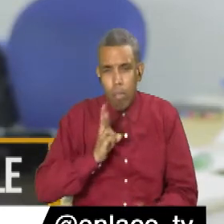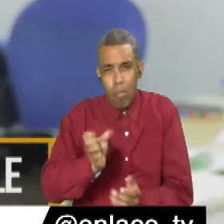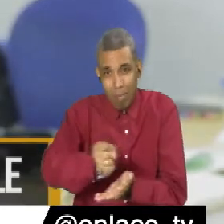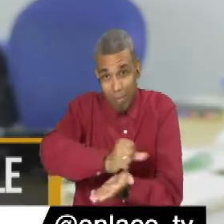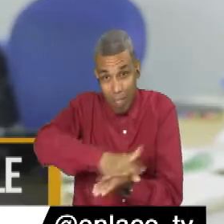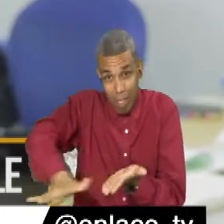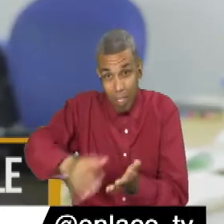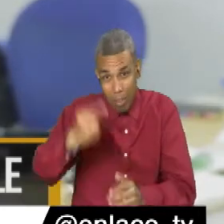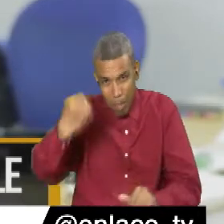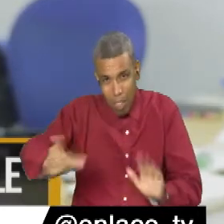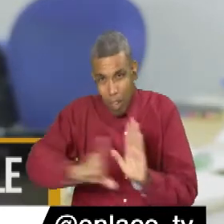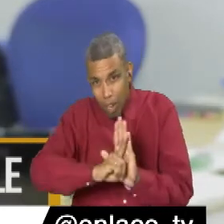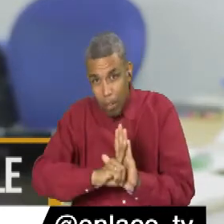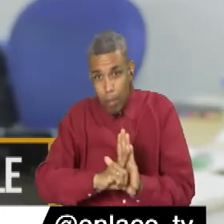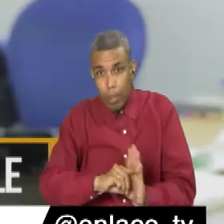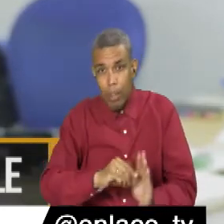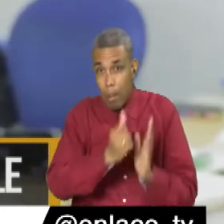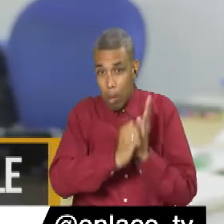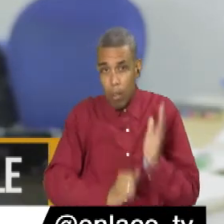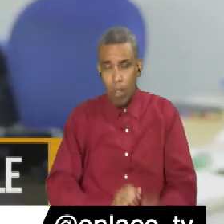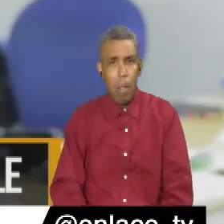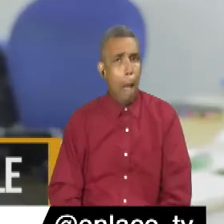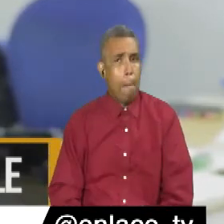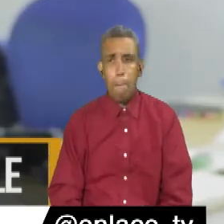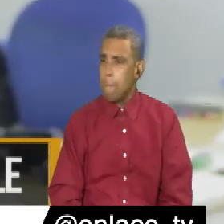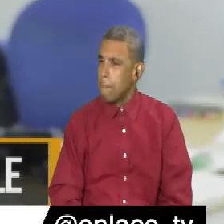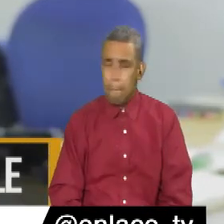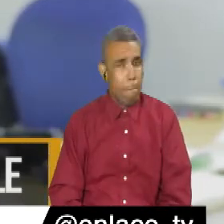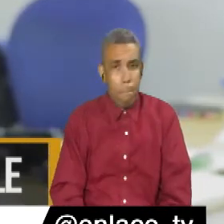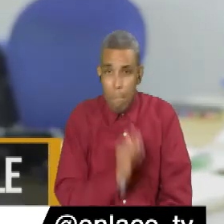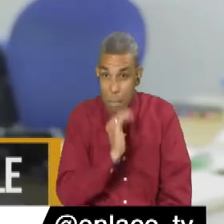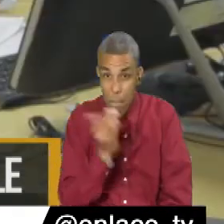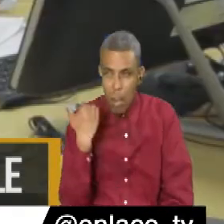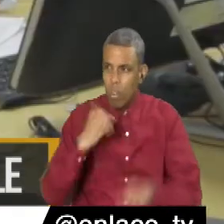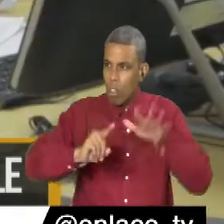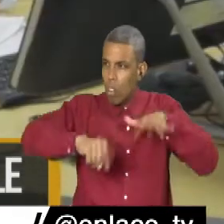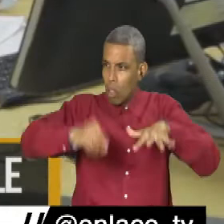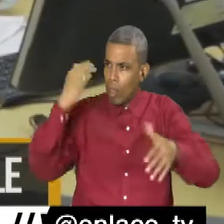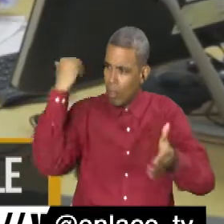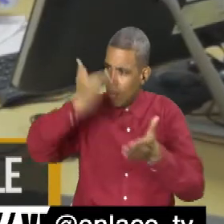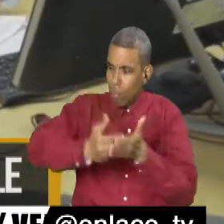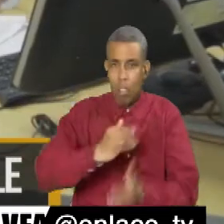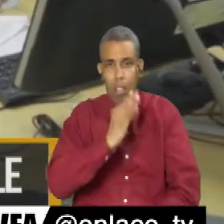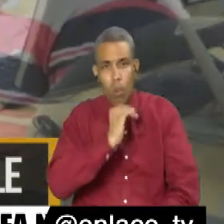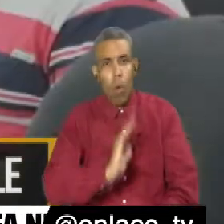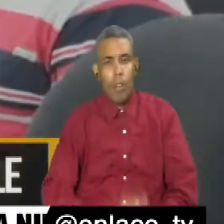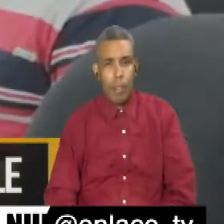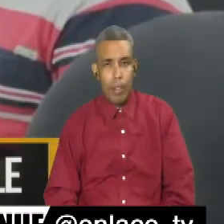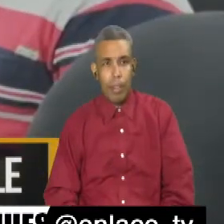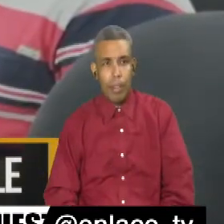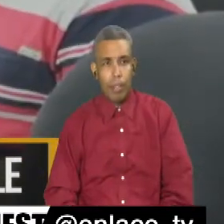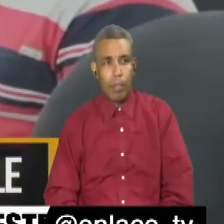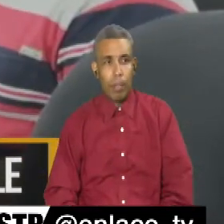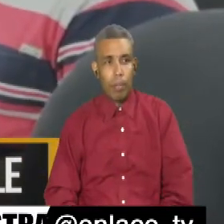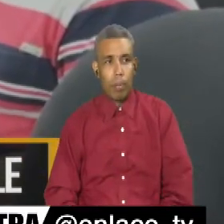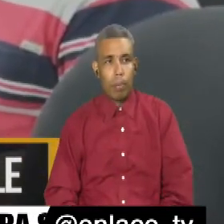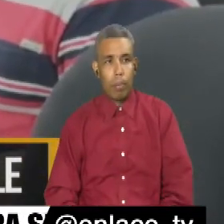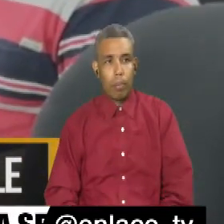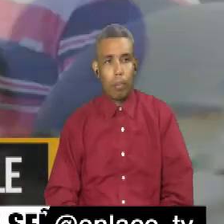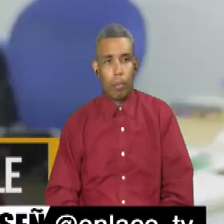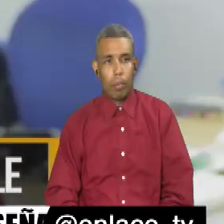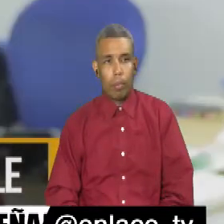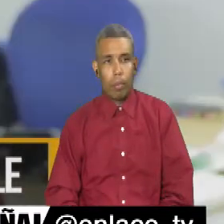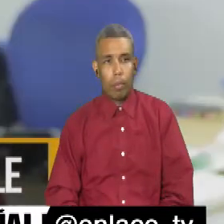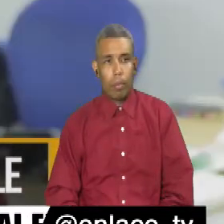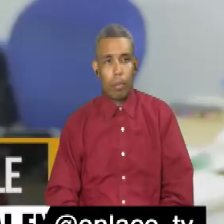el proyecto del programa que nosotros tenemos aquí en Barranca Bermeja, que se diera de la misma alcaldía. Yo considero que si yo personalmente